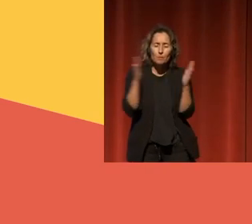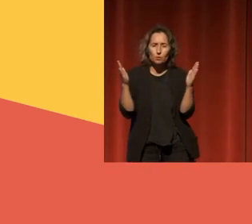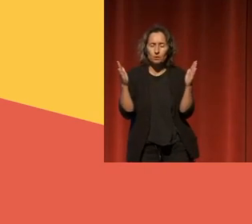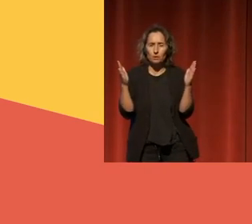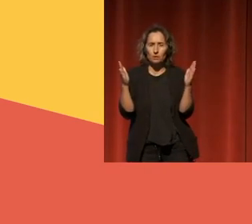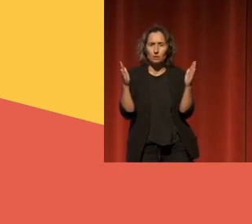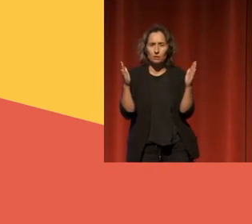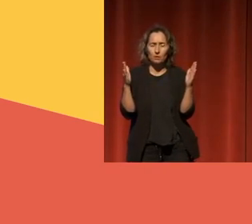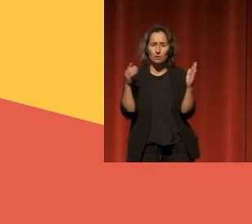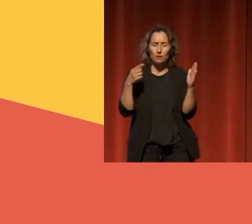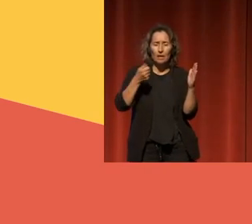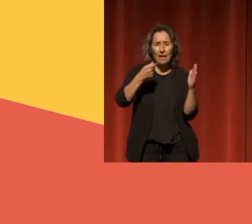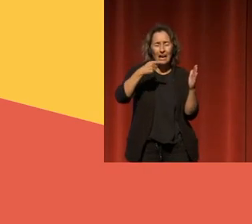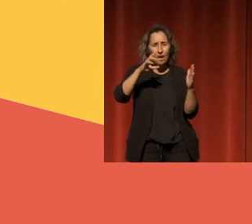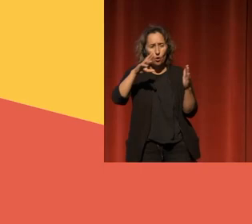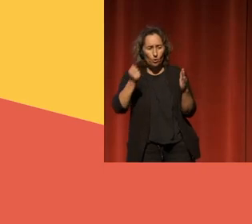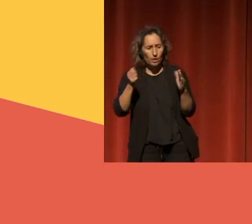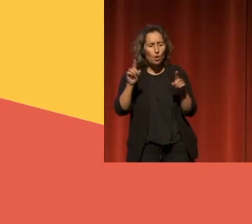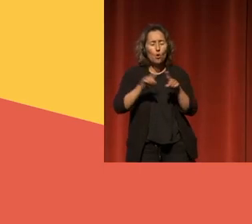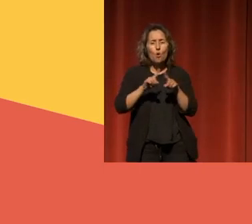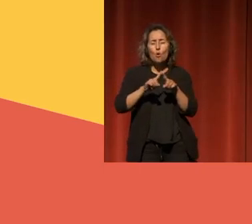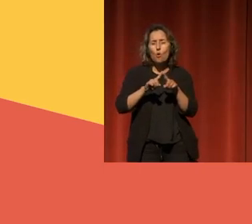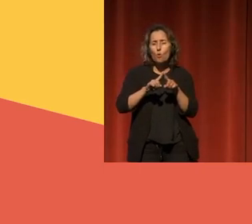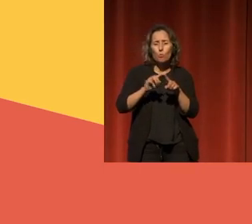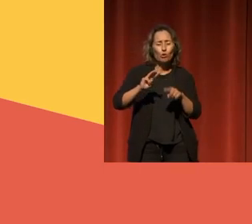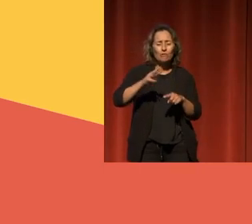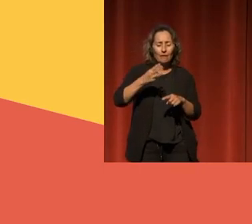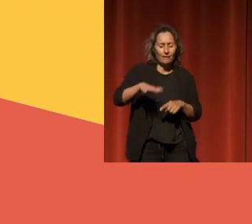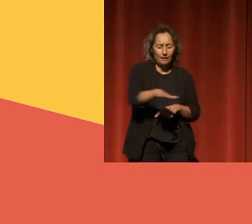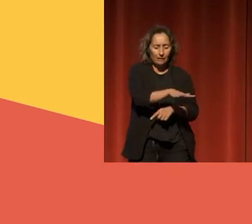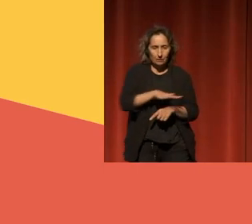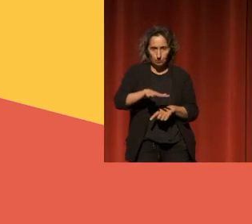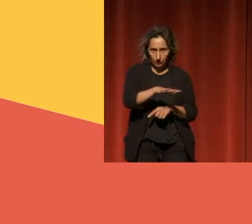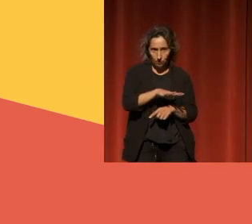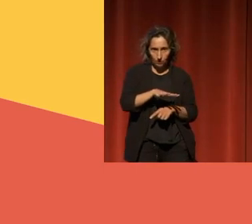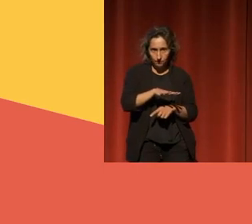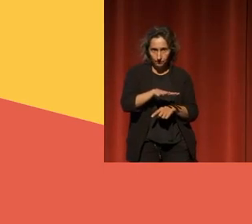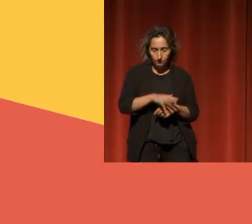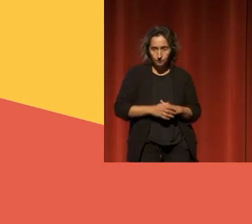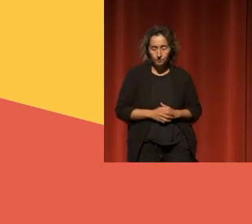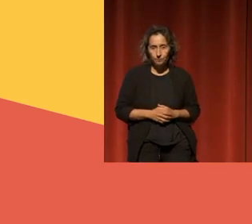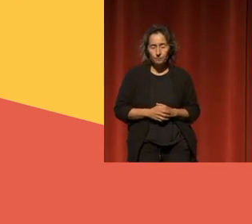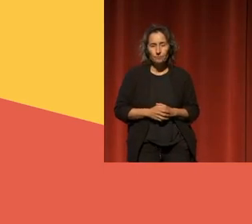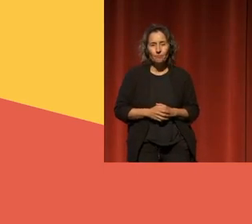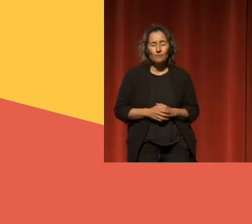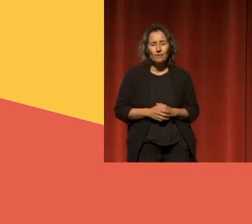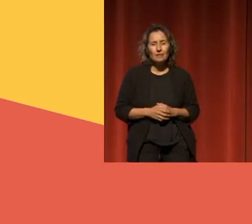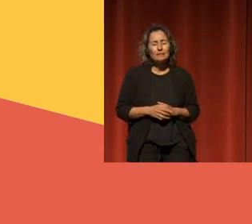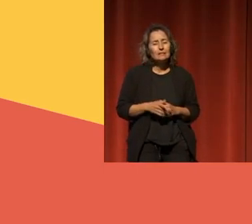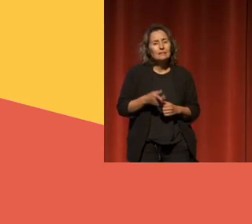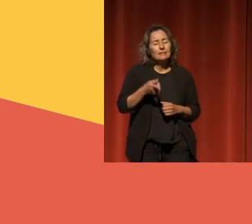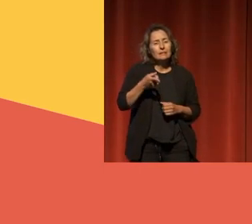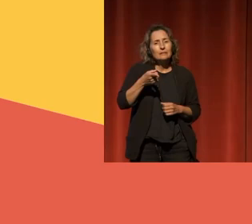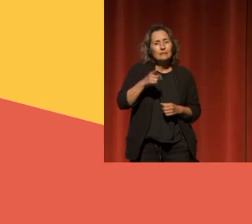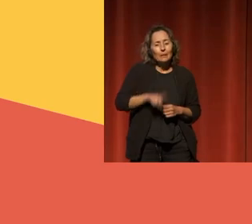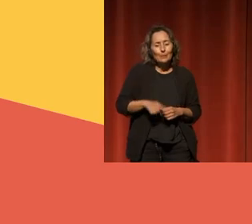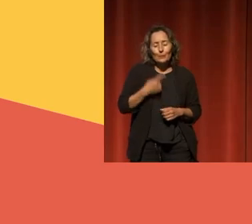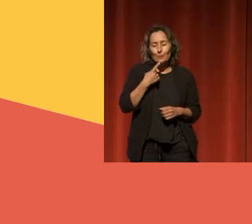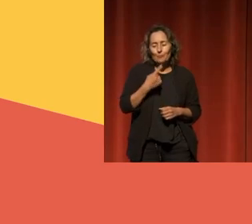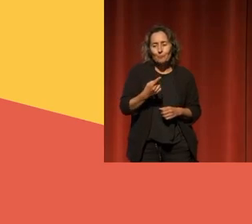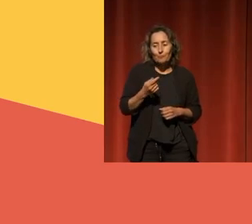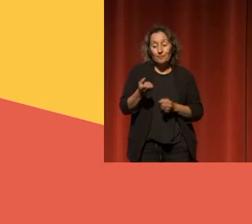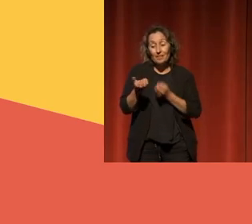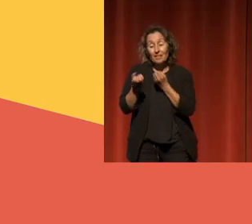agora o biblioteca como tercer lugar como tercer espacio Ah también me gustaría aludir a otro